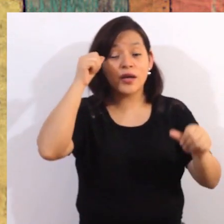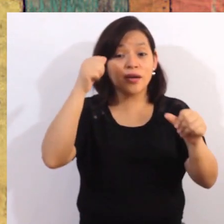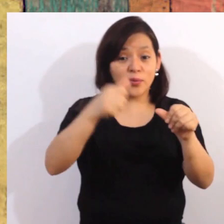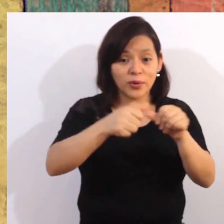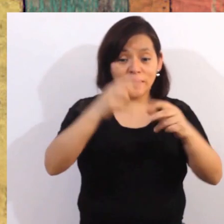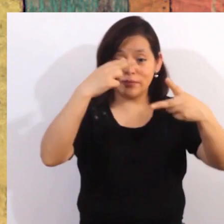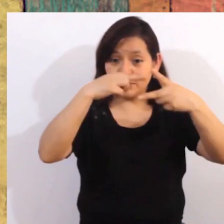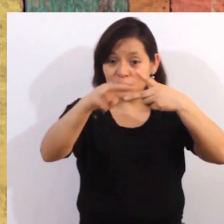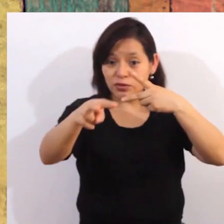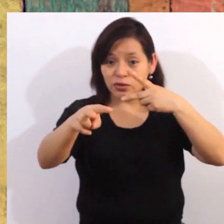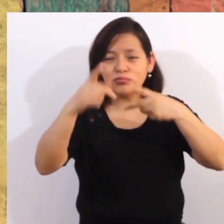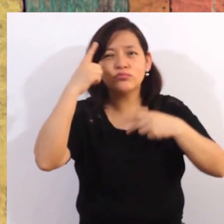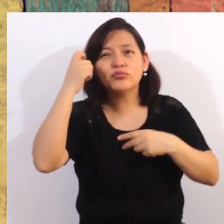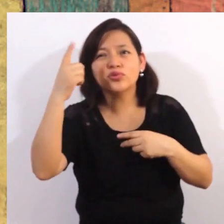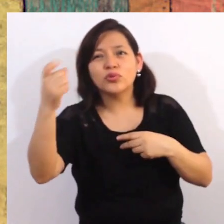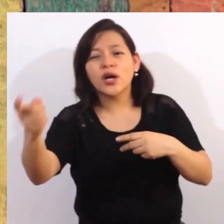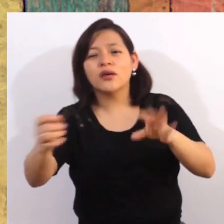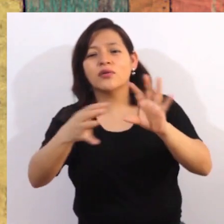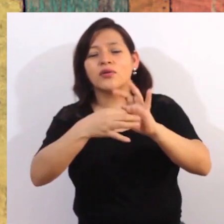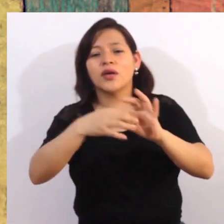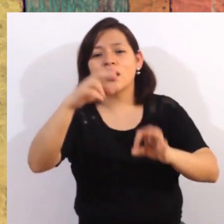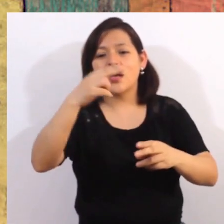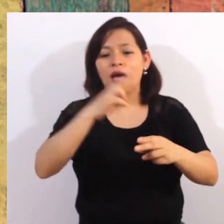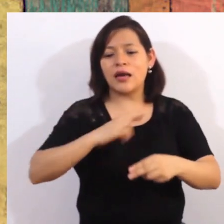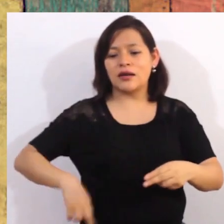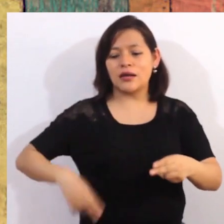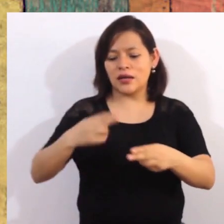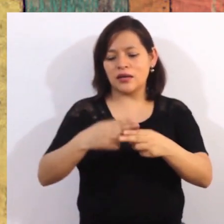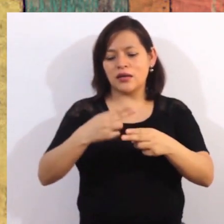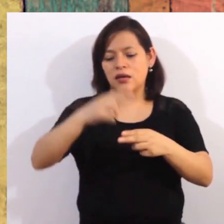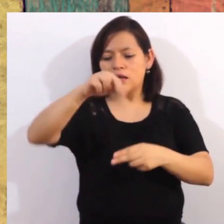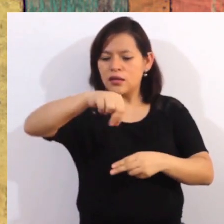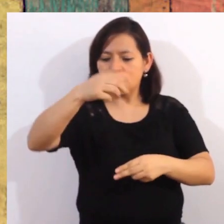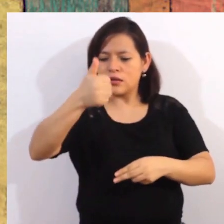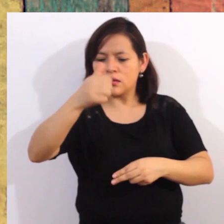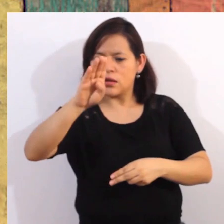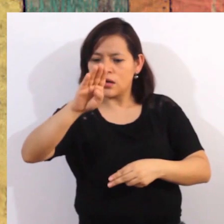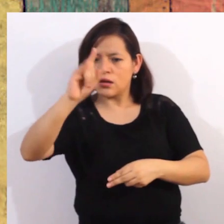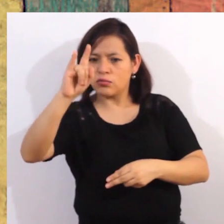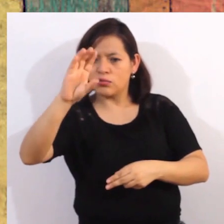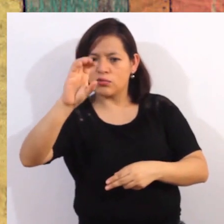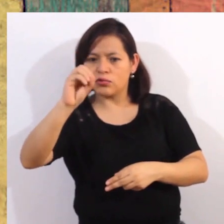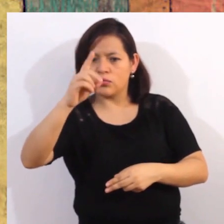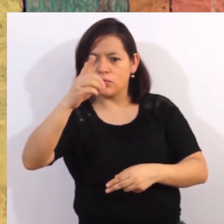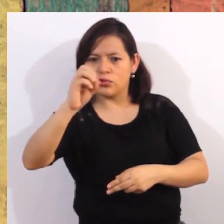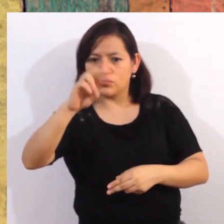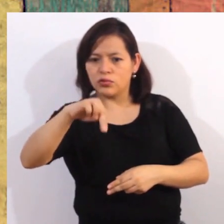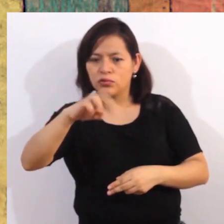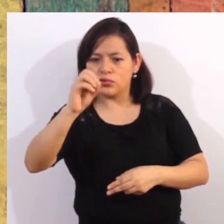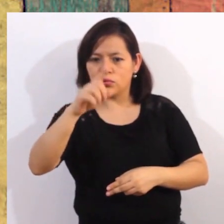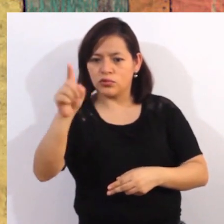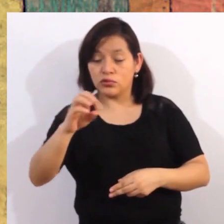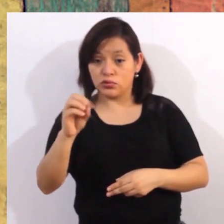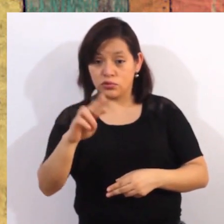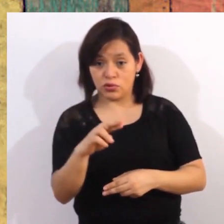habla de esa visión que tuvo Nabucodonosor, del vientre el vientre y los muslos de